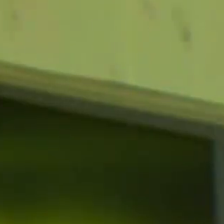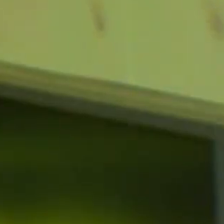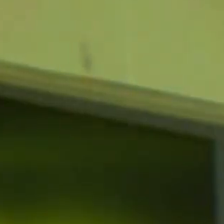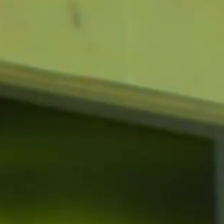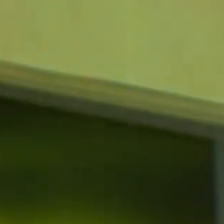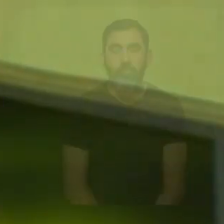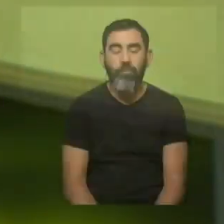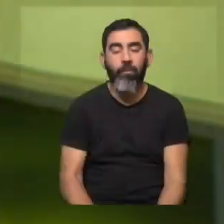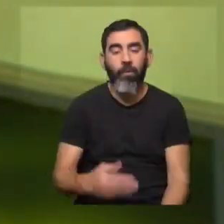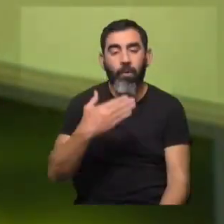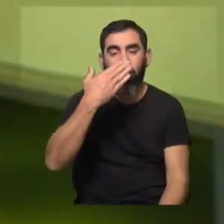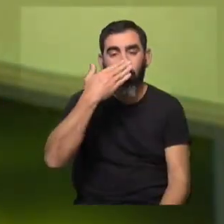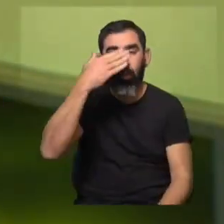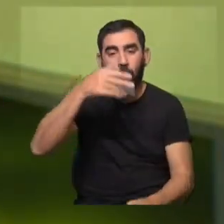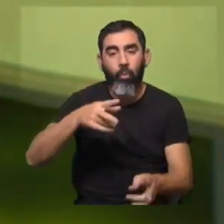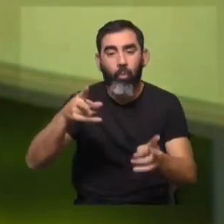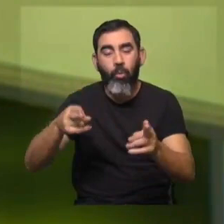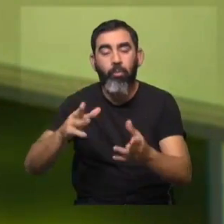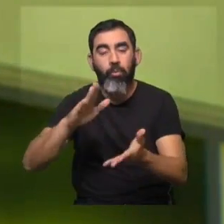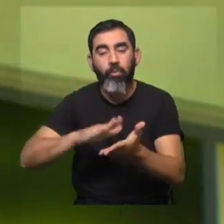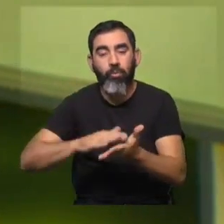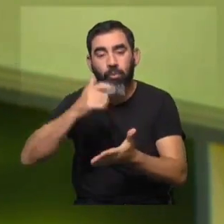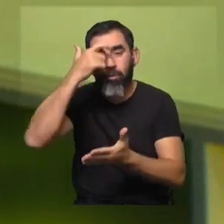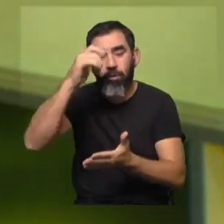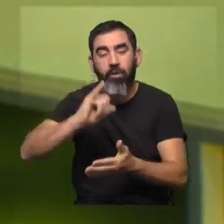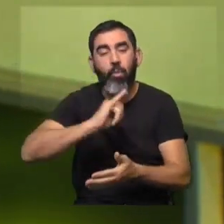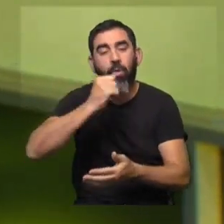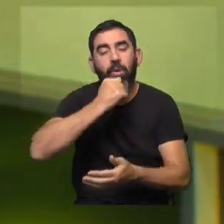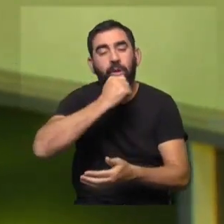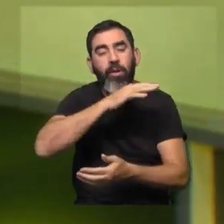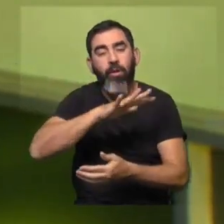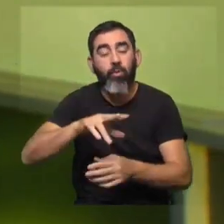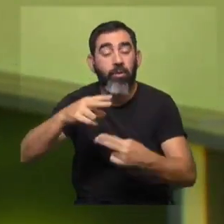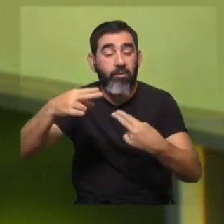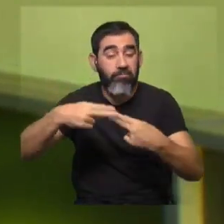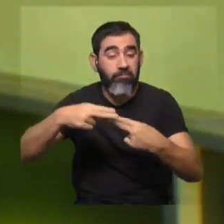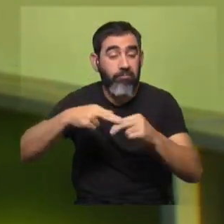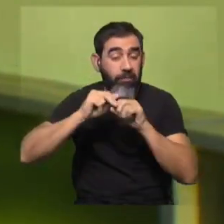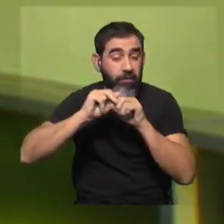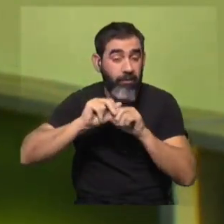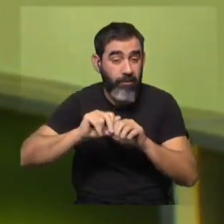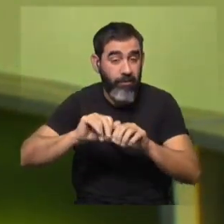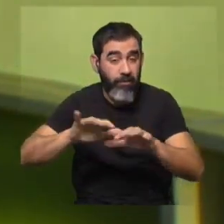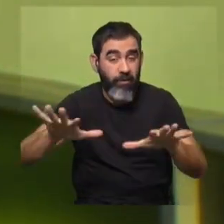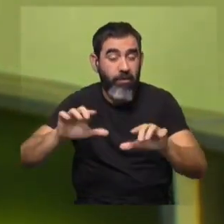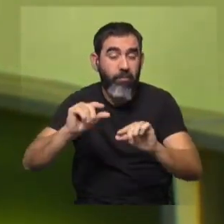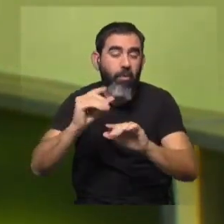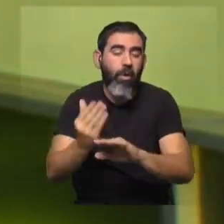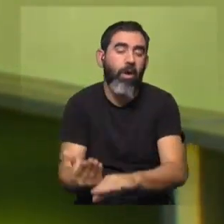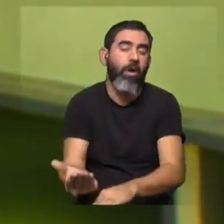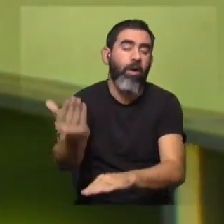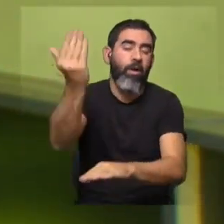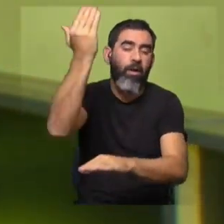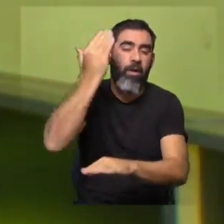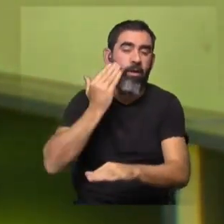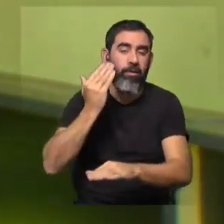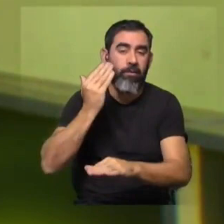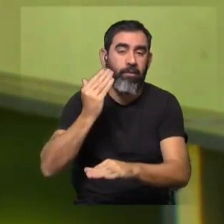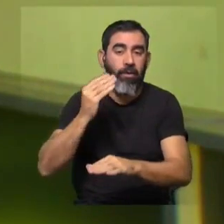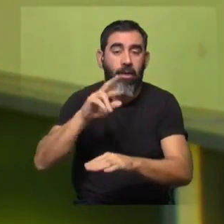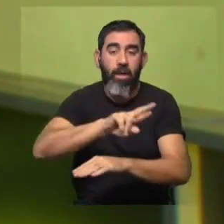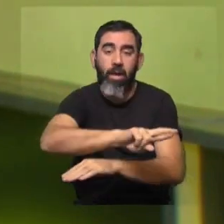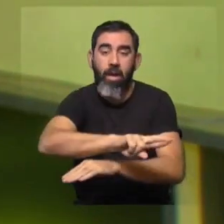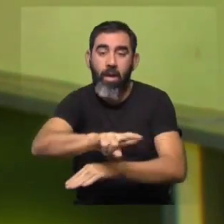En este último tramo de Sobre Ciencia vamos a contar una historia que arrancaba en una red social, o aún un poquito más atrás, arranca al costado de una